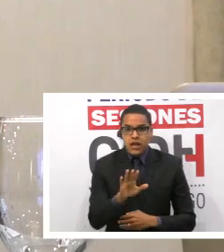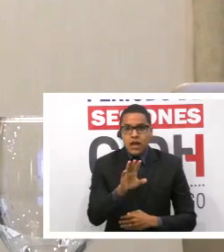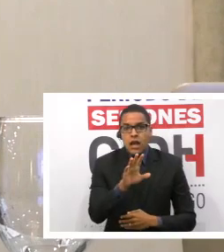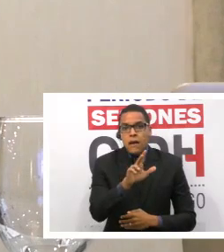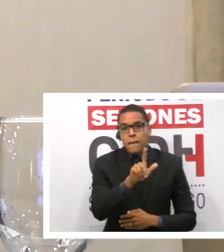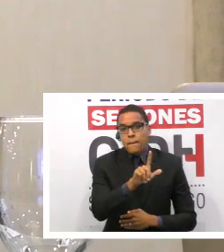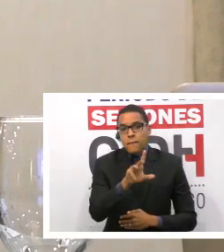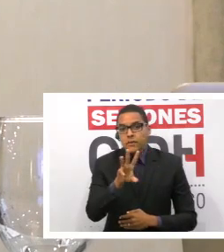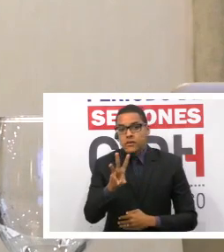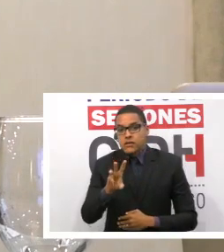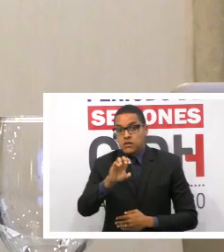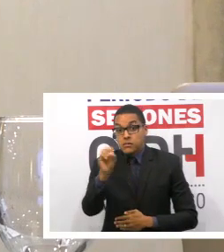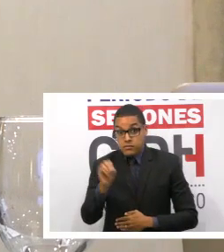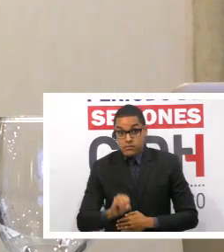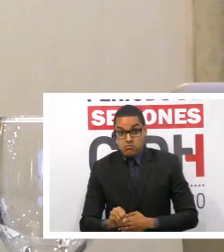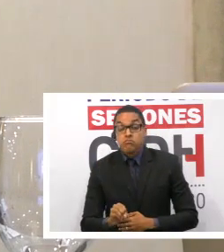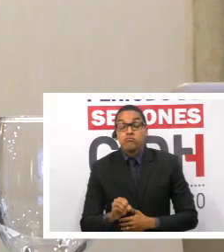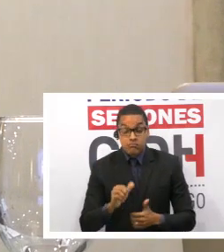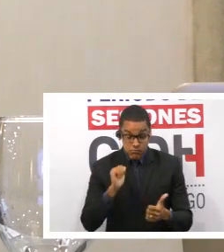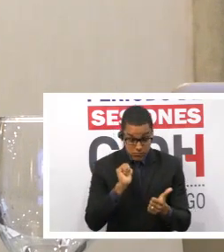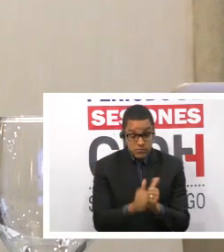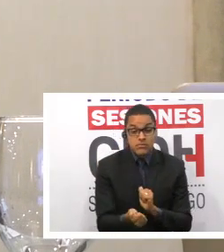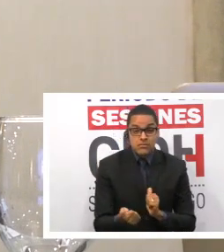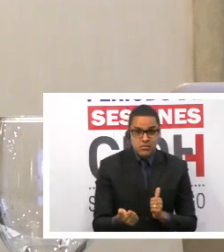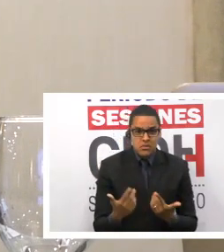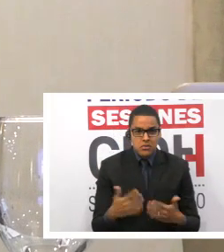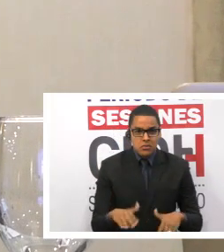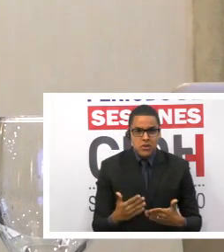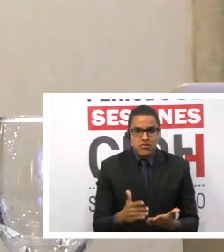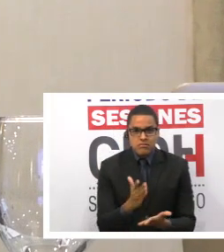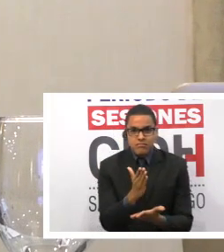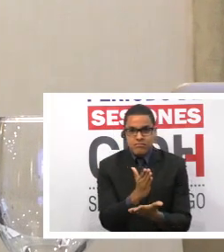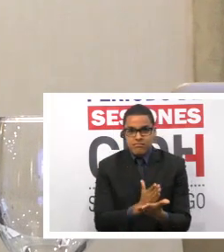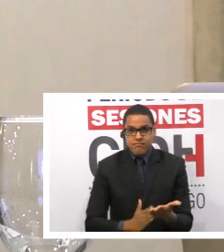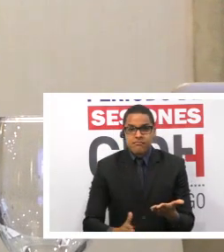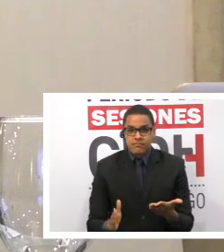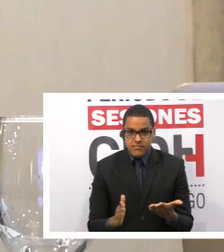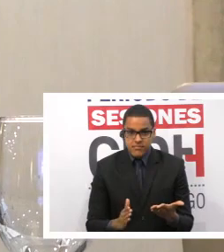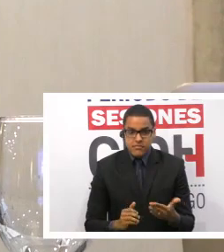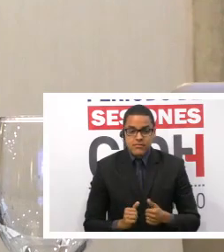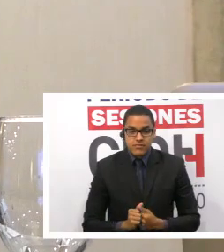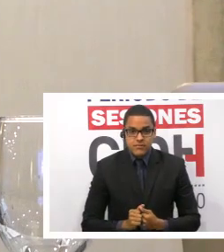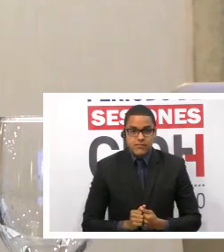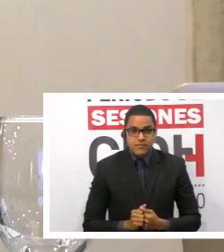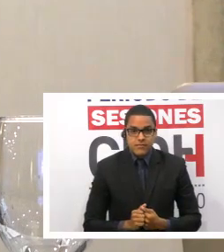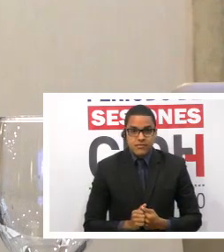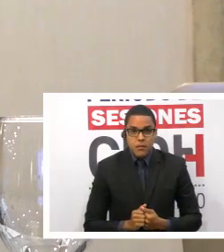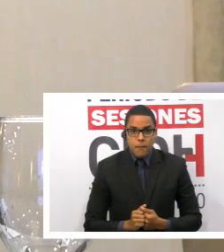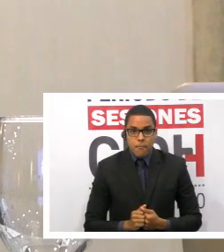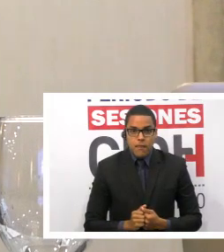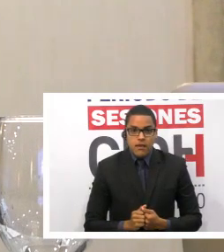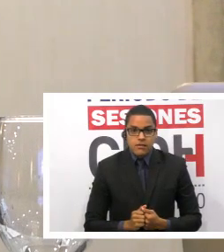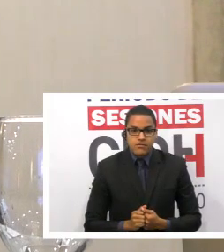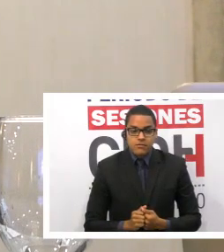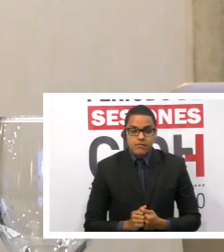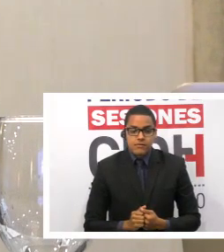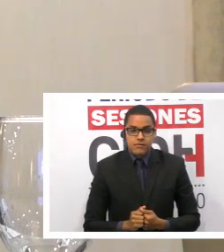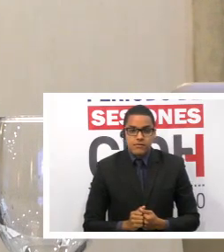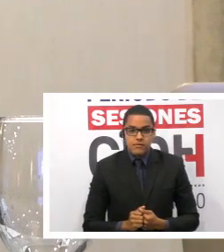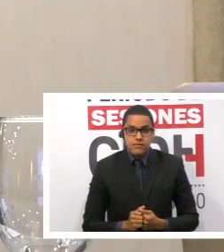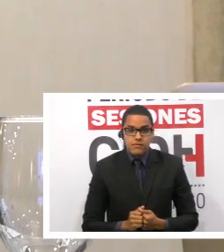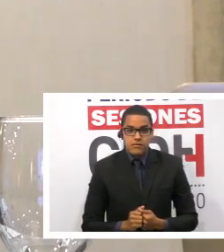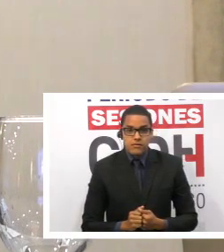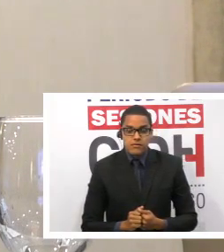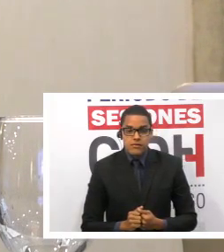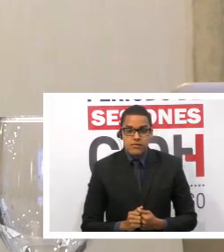estudiantes indígenas lograron ese nivel la mitad pese a que se estima que entre un sexto y una cuarta parte de la población peruana es indígena